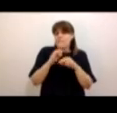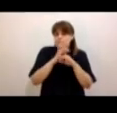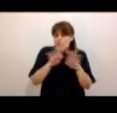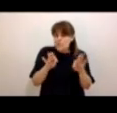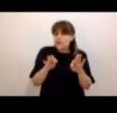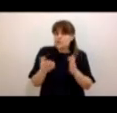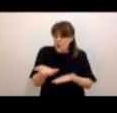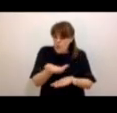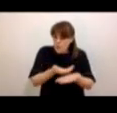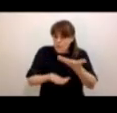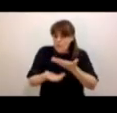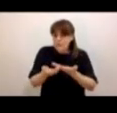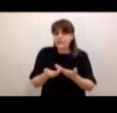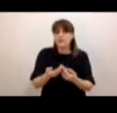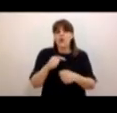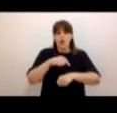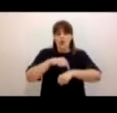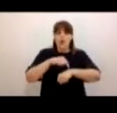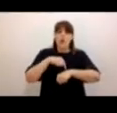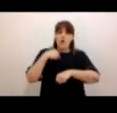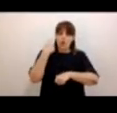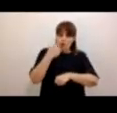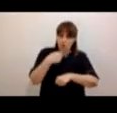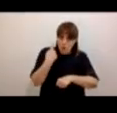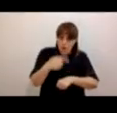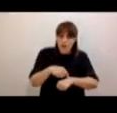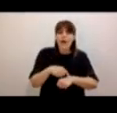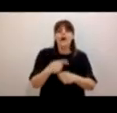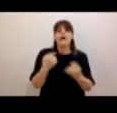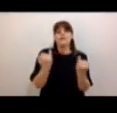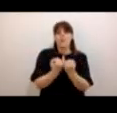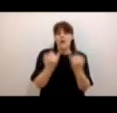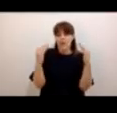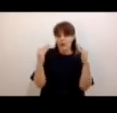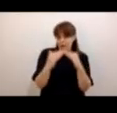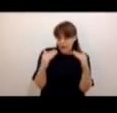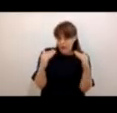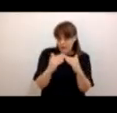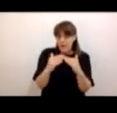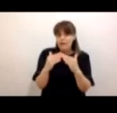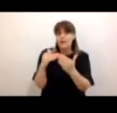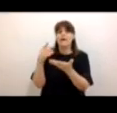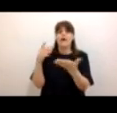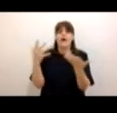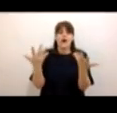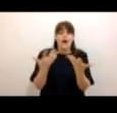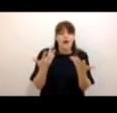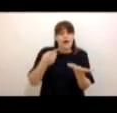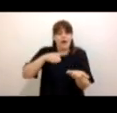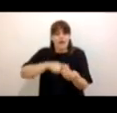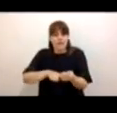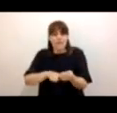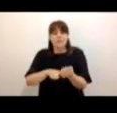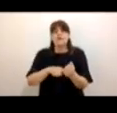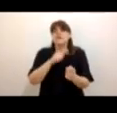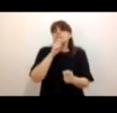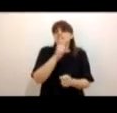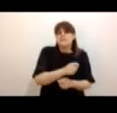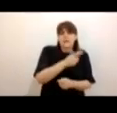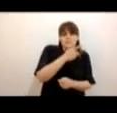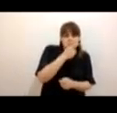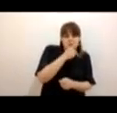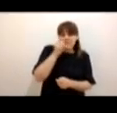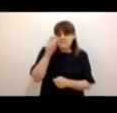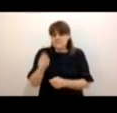horarios de trabajo como la distribución del trabajo doméstico y los impuestos acerca de lo que la maternidad y la paternidad es es algo que